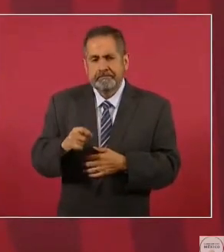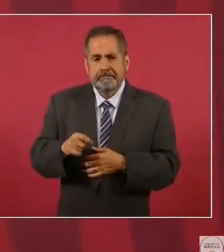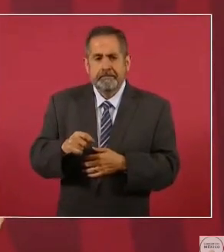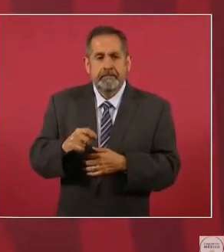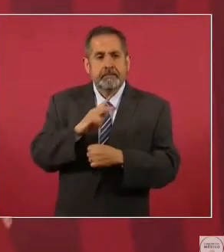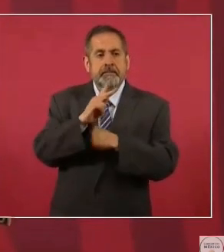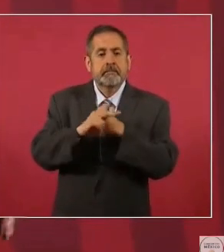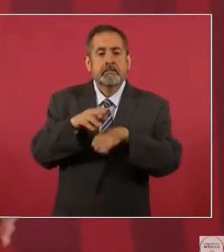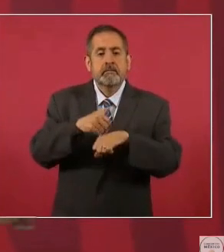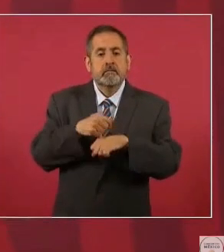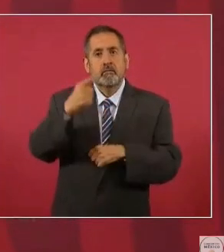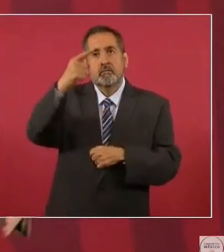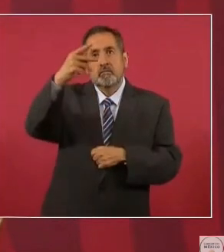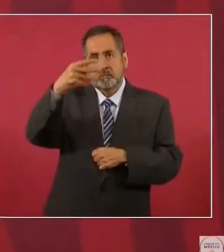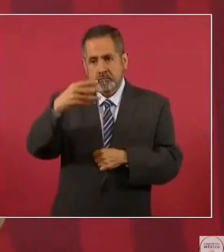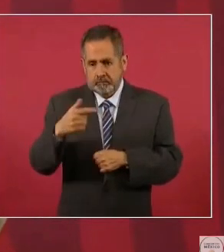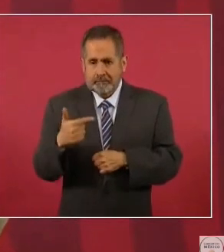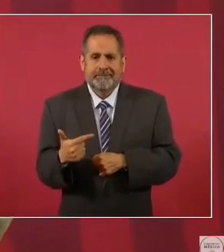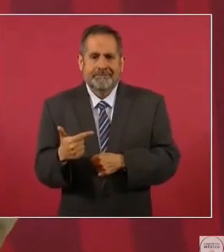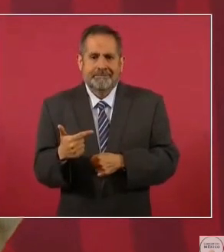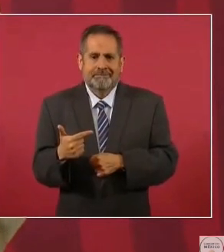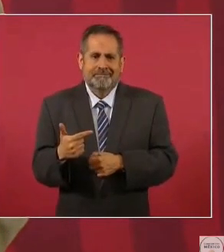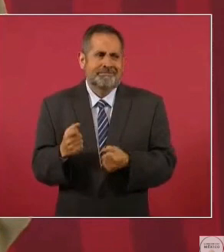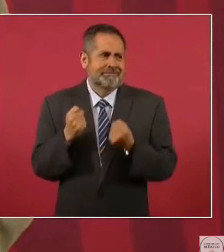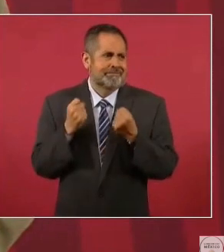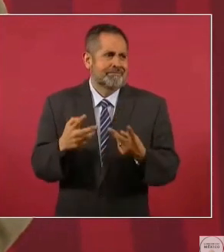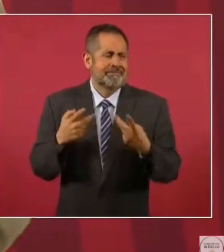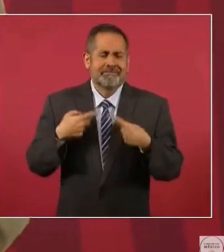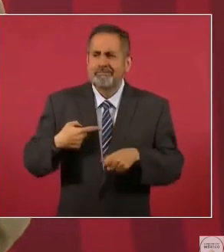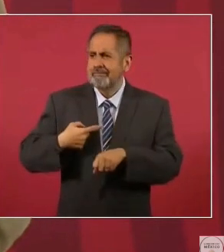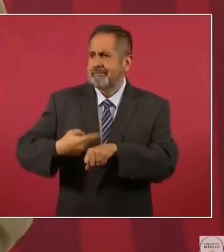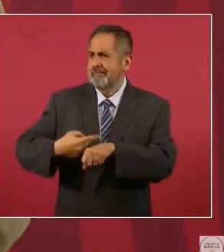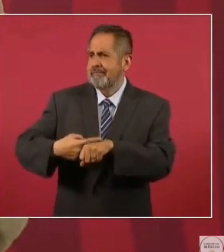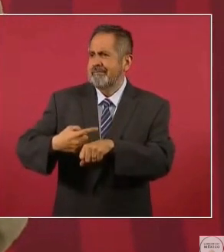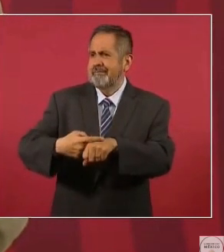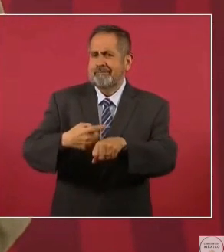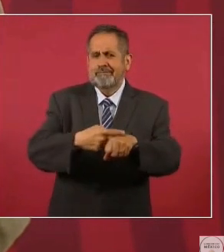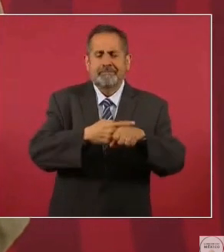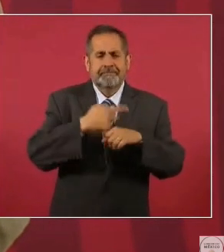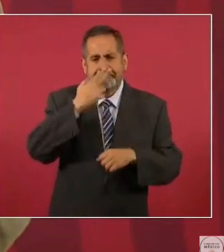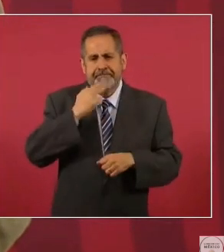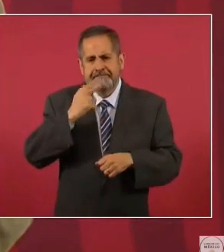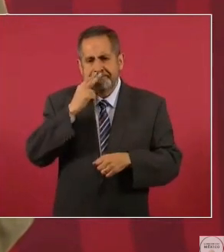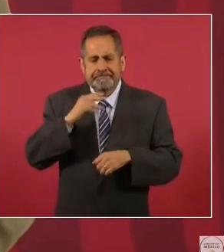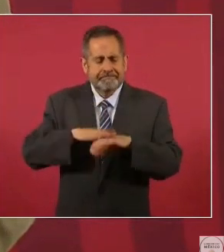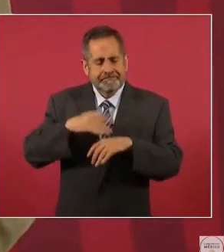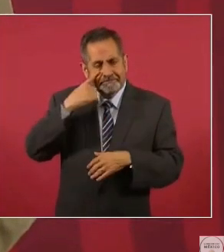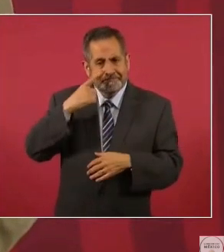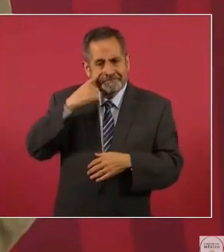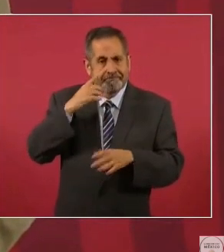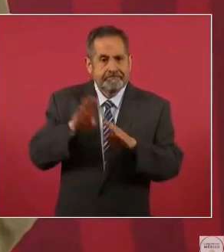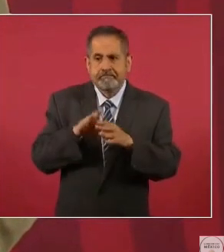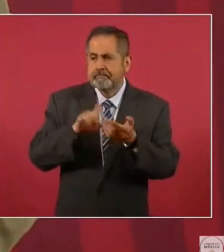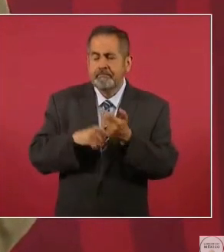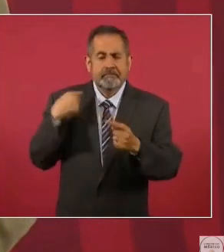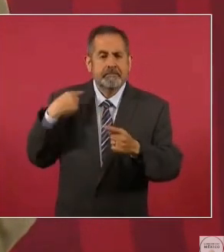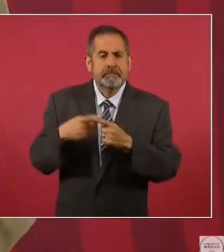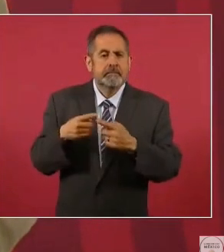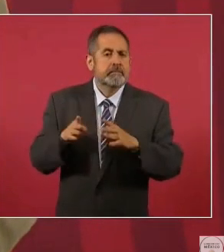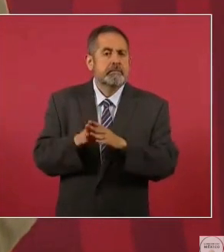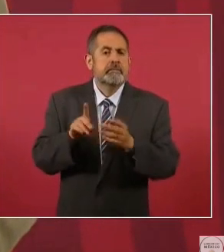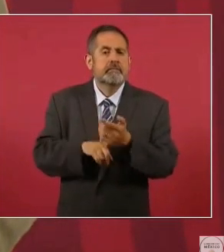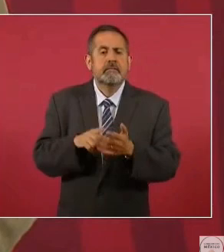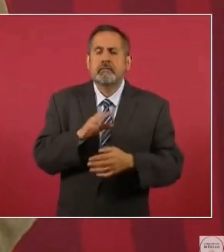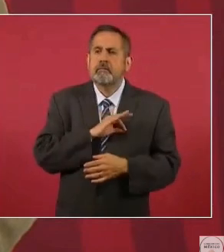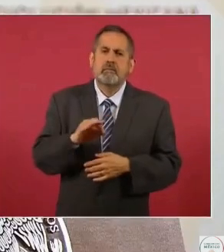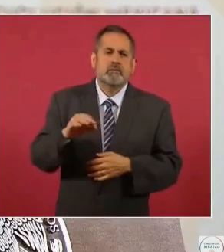número 7 de todo el mundo en el número de personas con diabetes. Tenemos una prevalencia en las últimas estimaciones